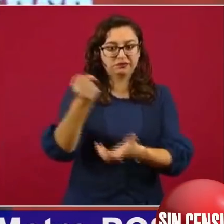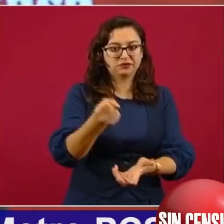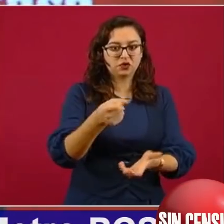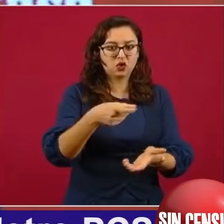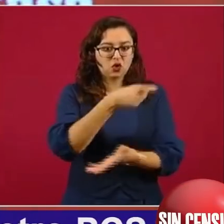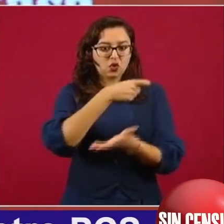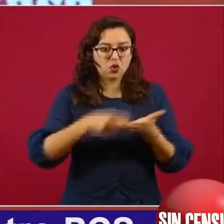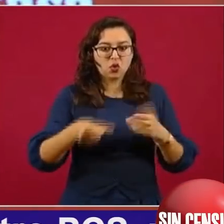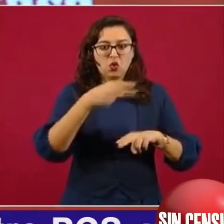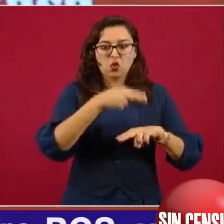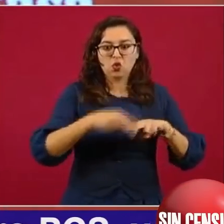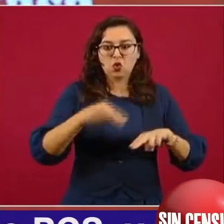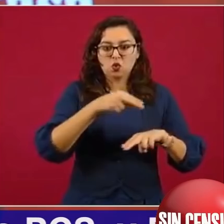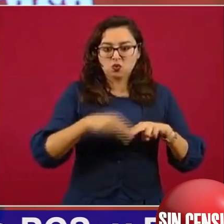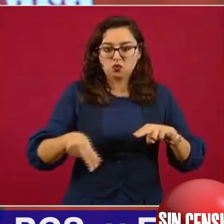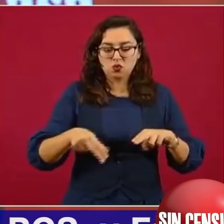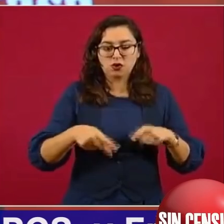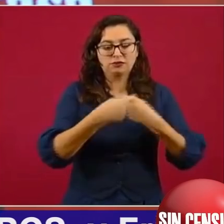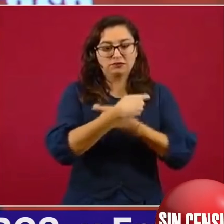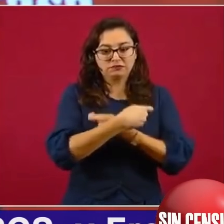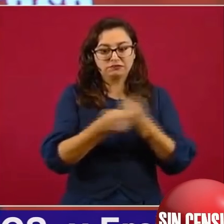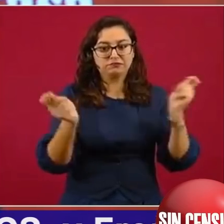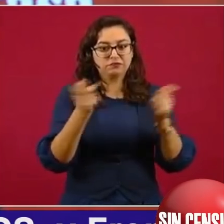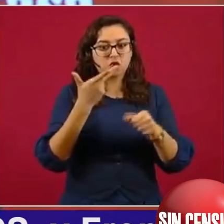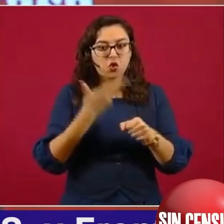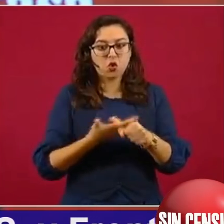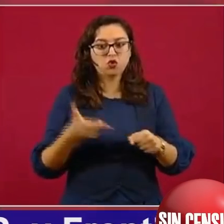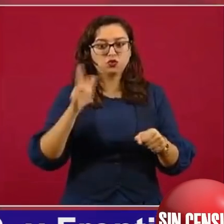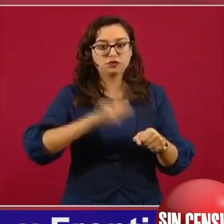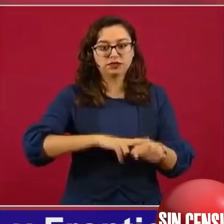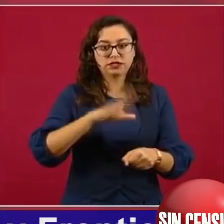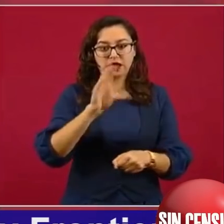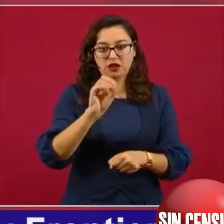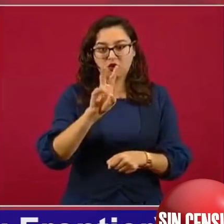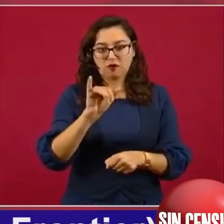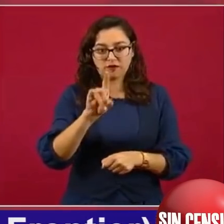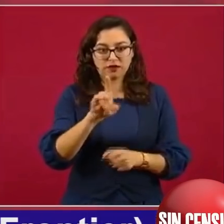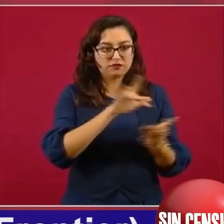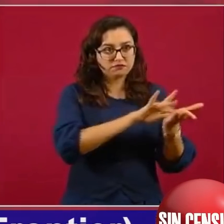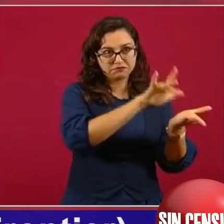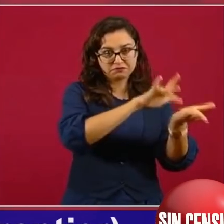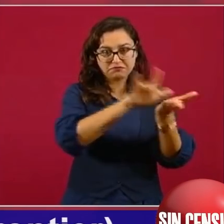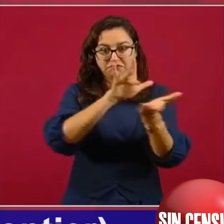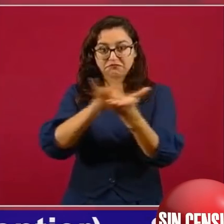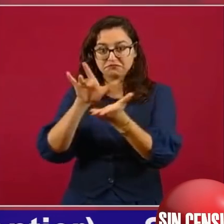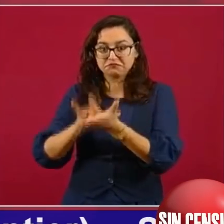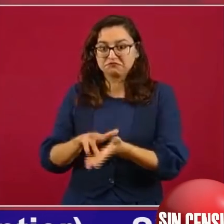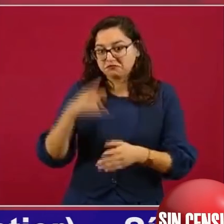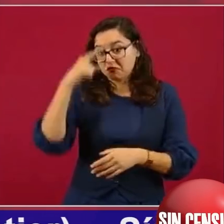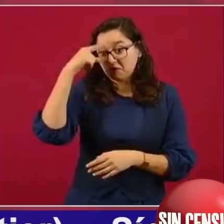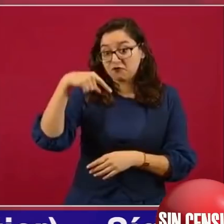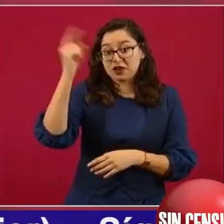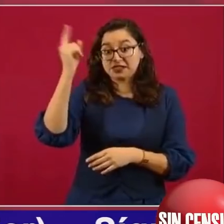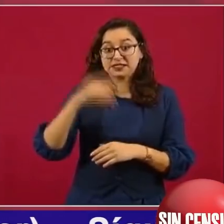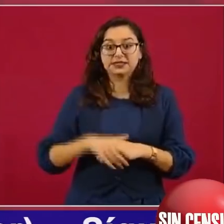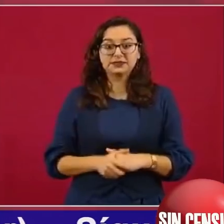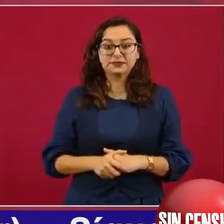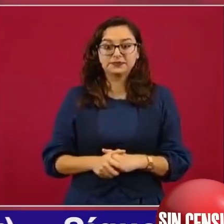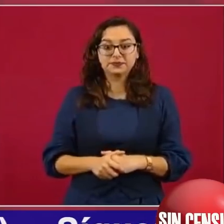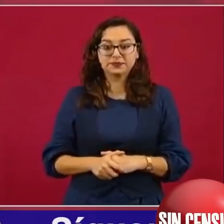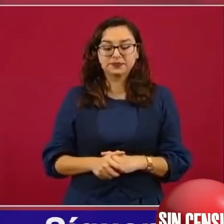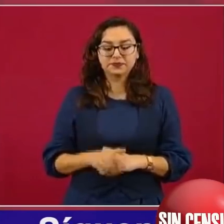esos boletos se entregaran a los hospitales COVID. Lo que se hizo, pero